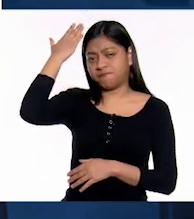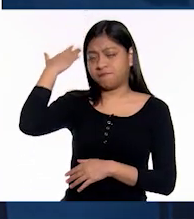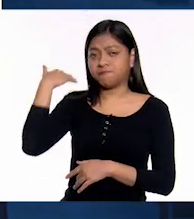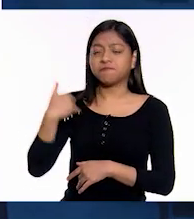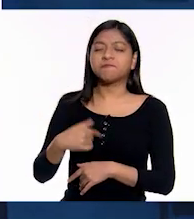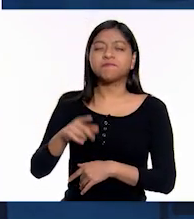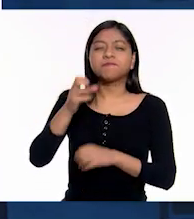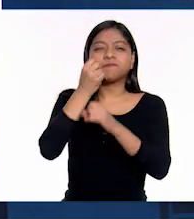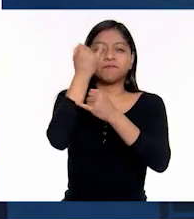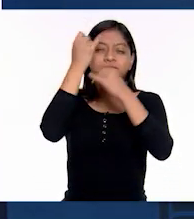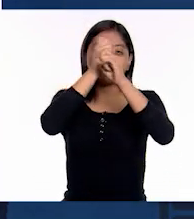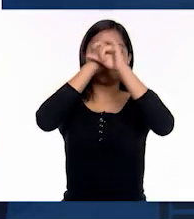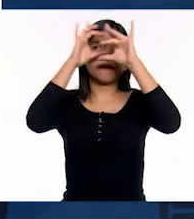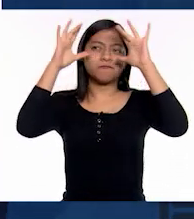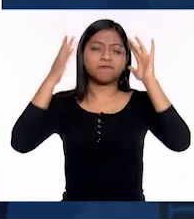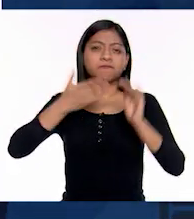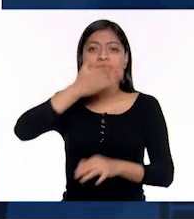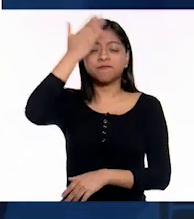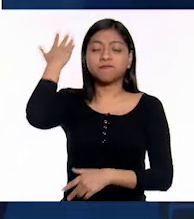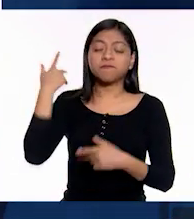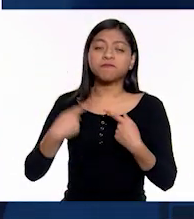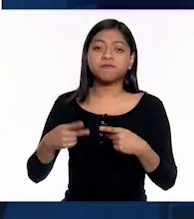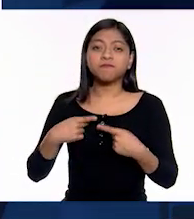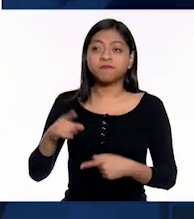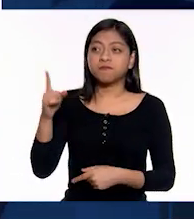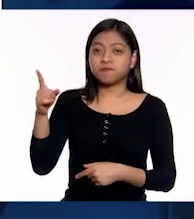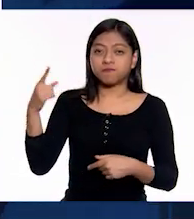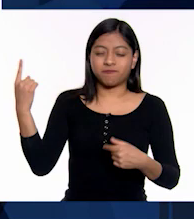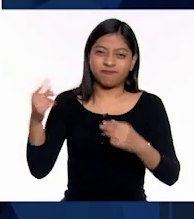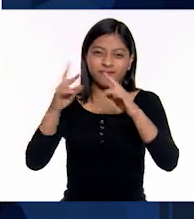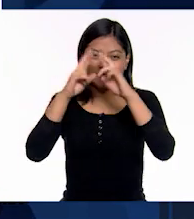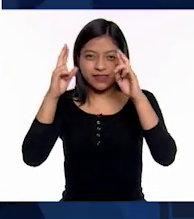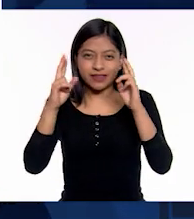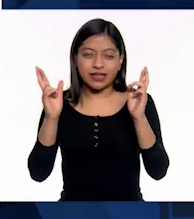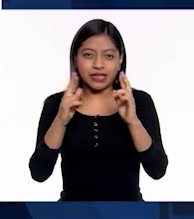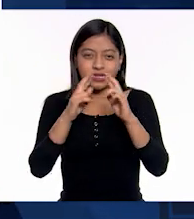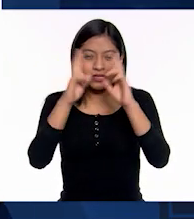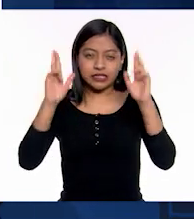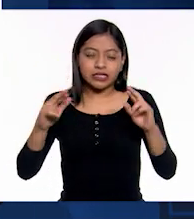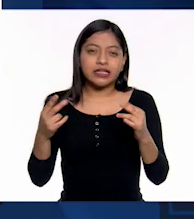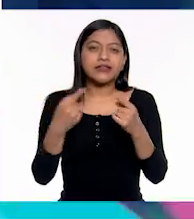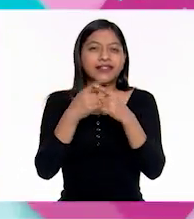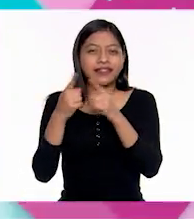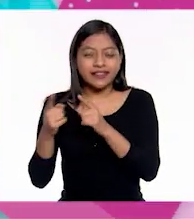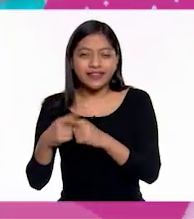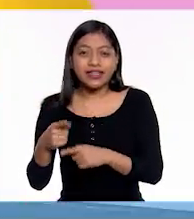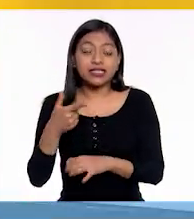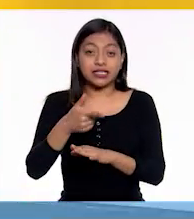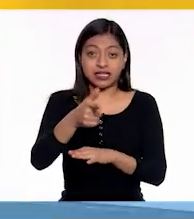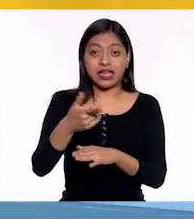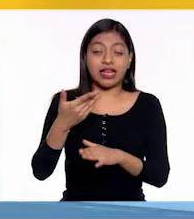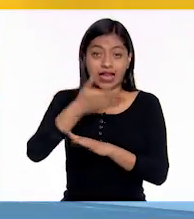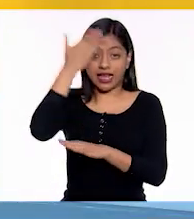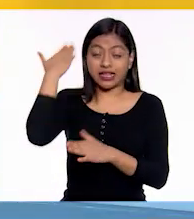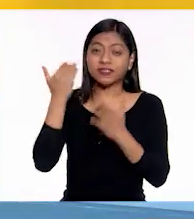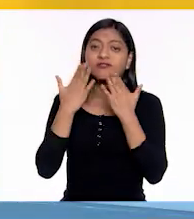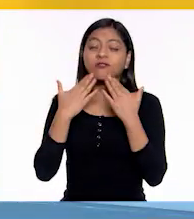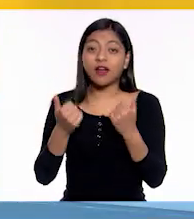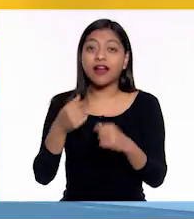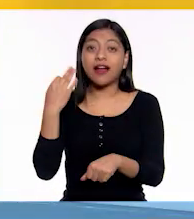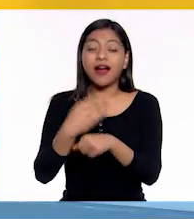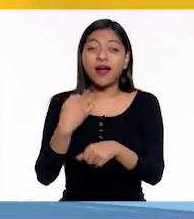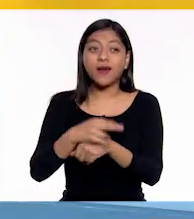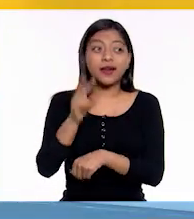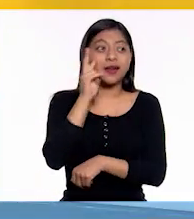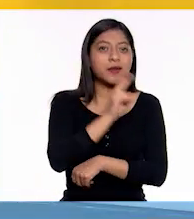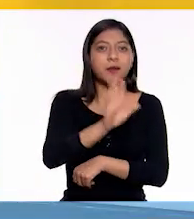en la actualidad, se sorprendería y pensaría que todo funciona como por arte de magia, ¿no lo crees? Sí, así es, maestra. Vivimos en una